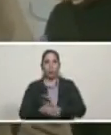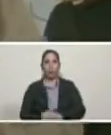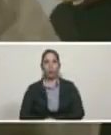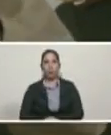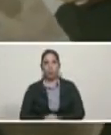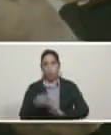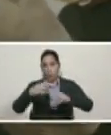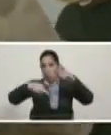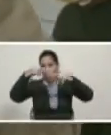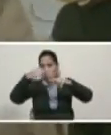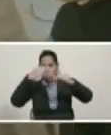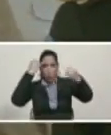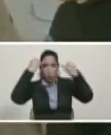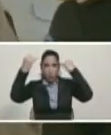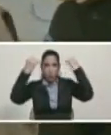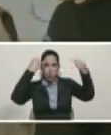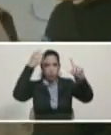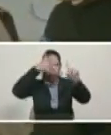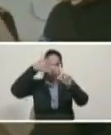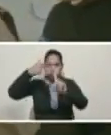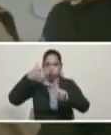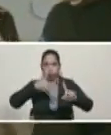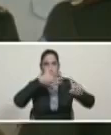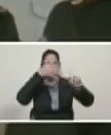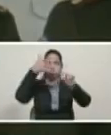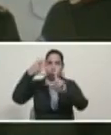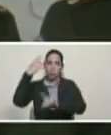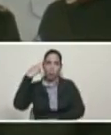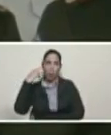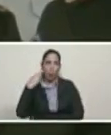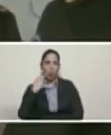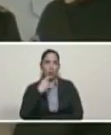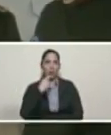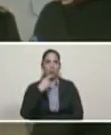construyó una ideología en Bolívar,